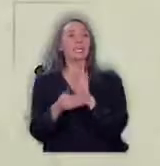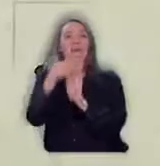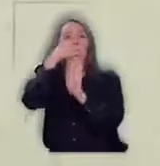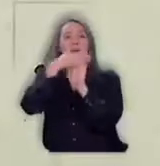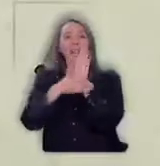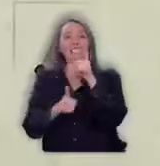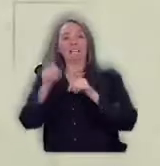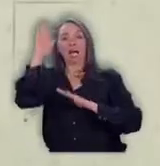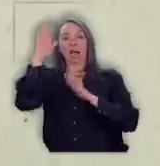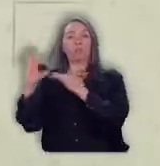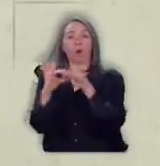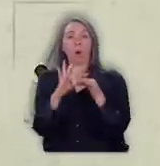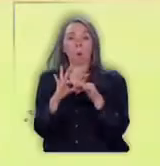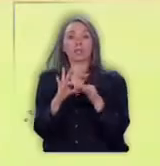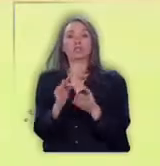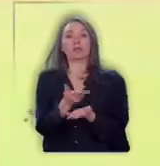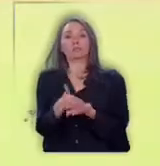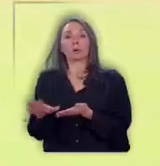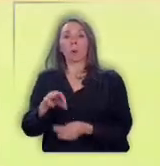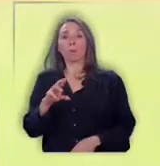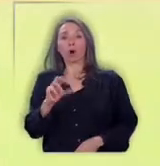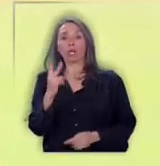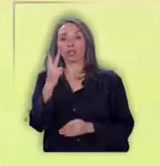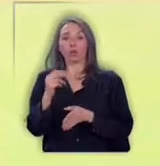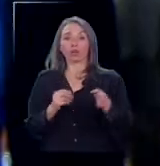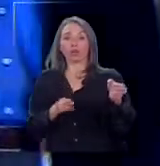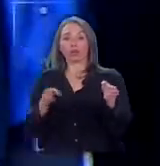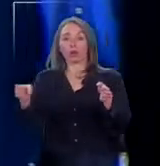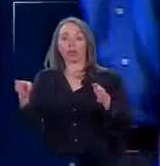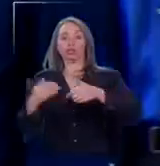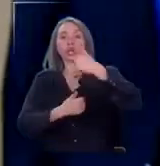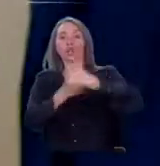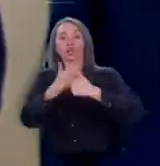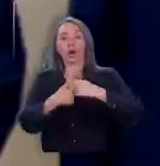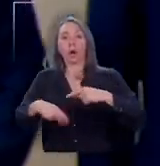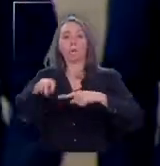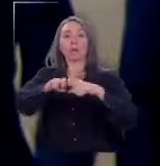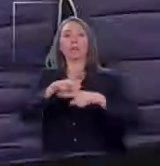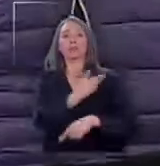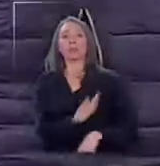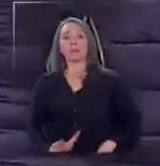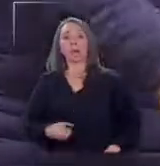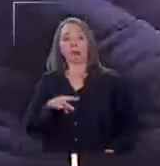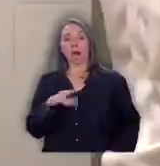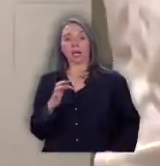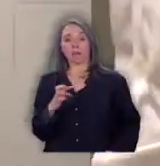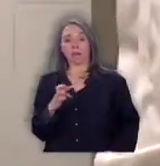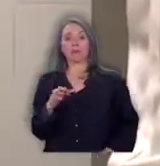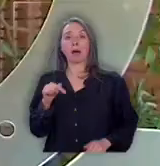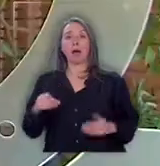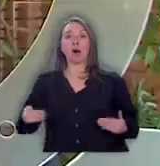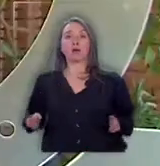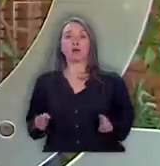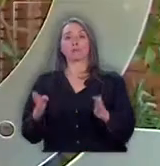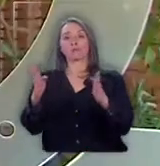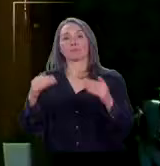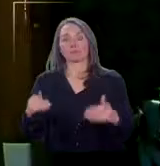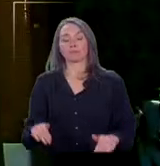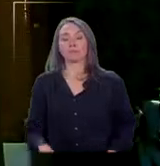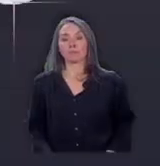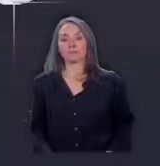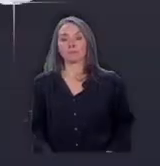unidad la salida de Moreno deja Dos caminos la Competencia por el sillón de la anfp está en